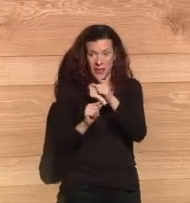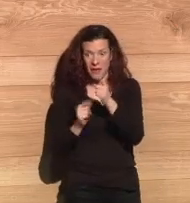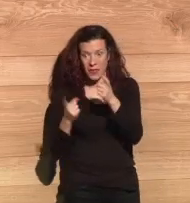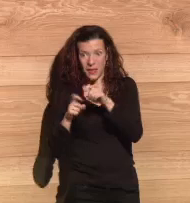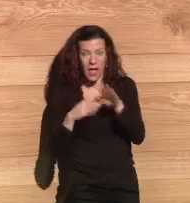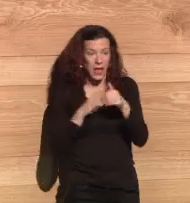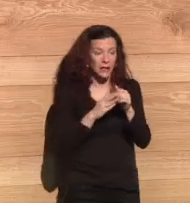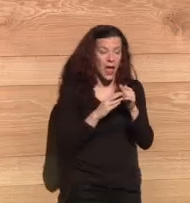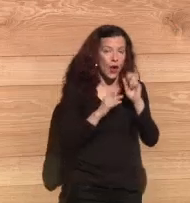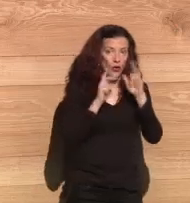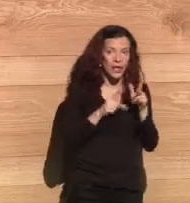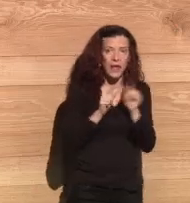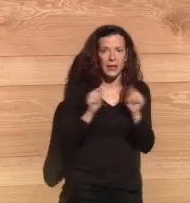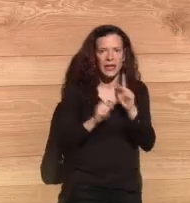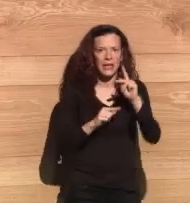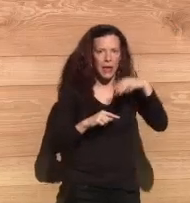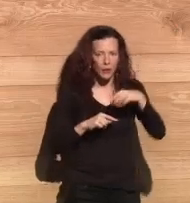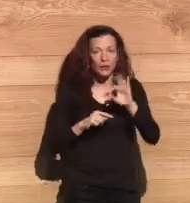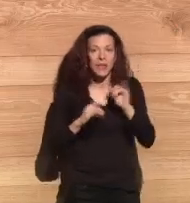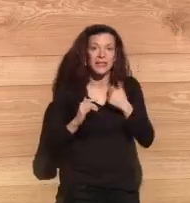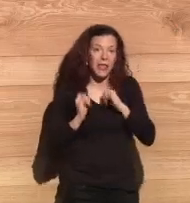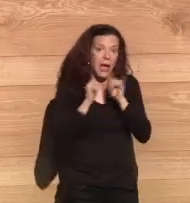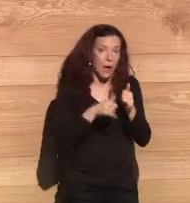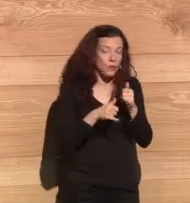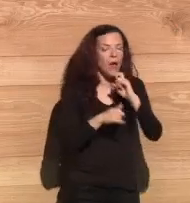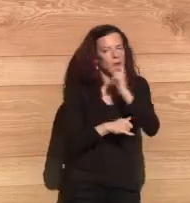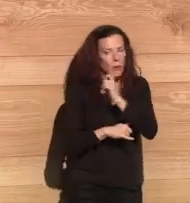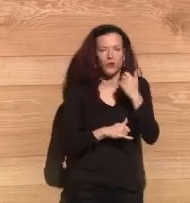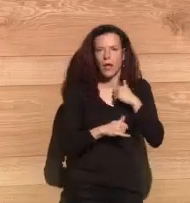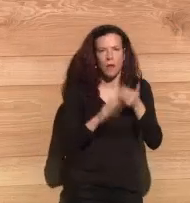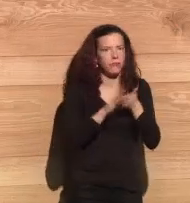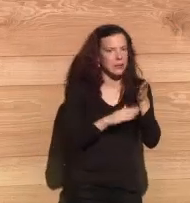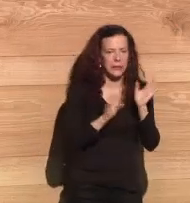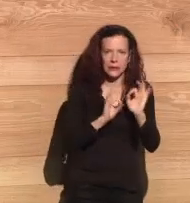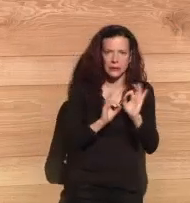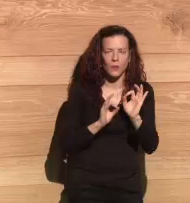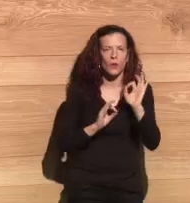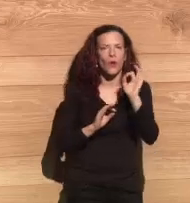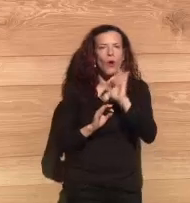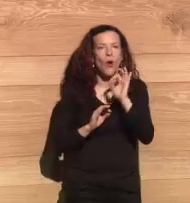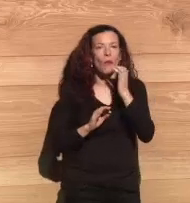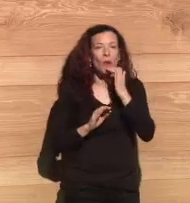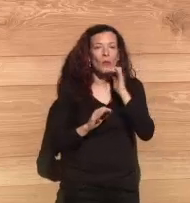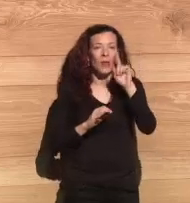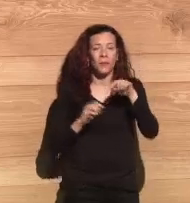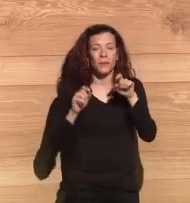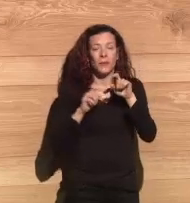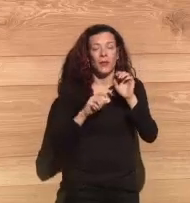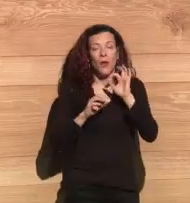Llega al hotel, llegamos, ya no vamos a salir, ¿no? Y situaciones en que de plano, por ejemplo, con UNICEF, que